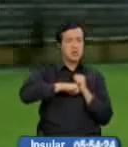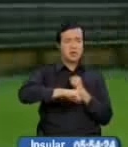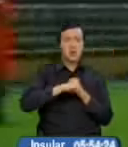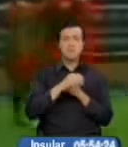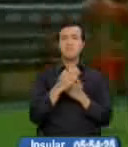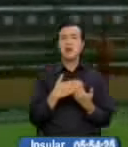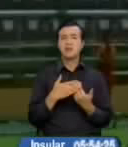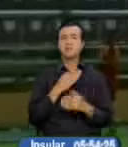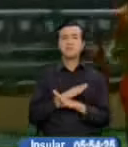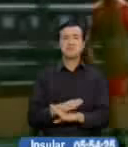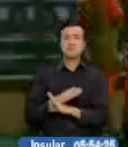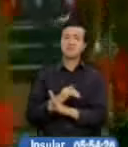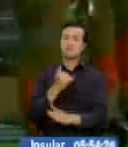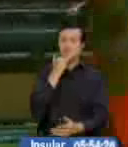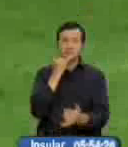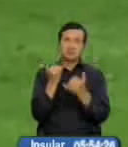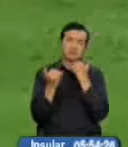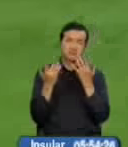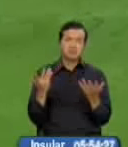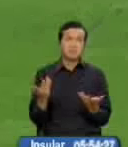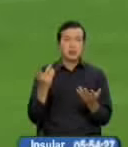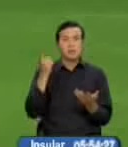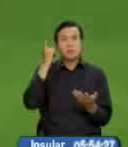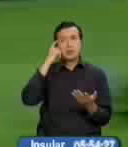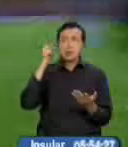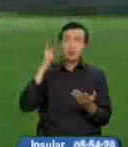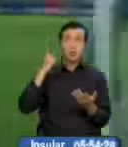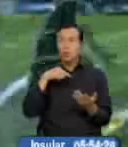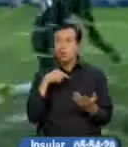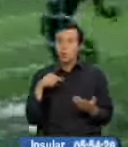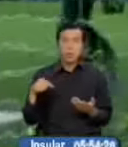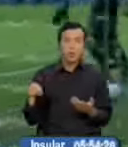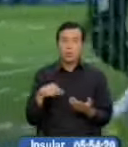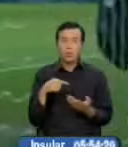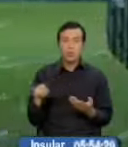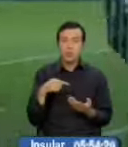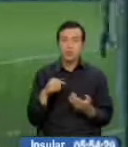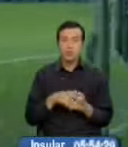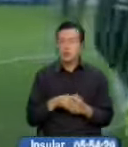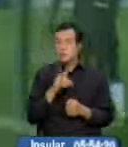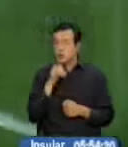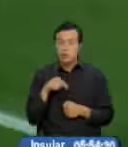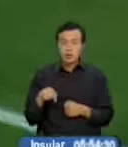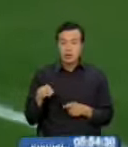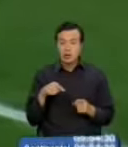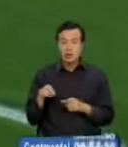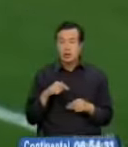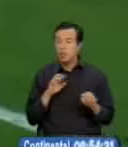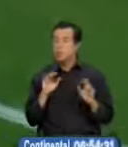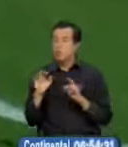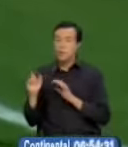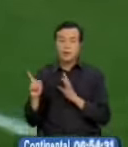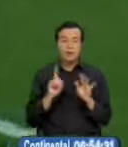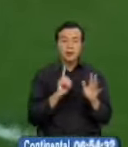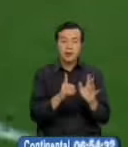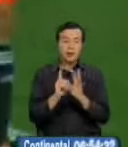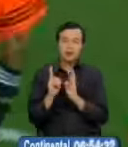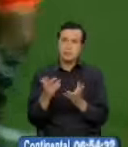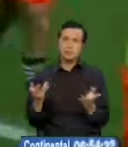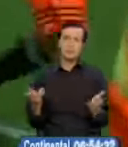movimientos, de el pensar ya en la segunda jugada, más allá del que tiene la pelota, la referencia de marca de